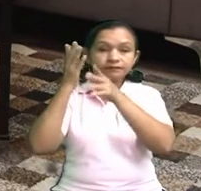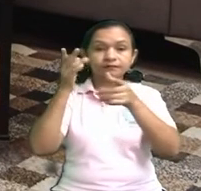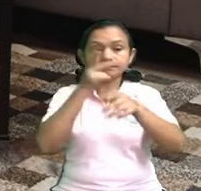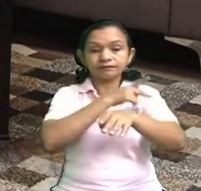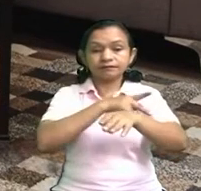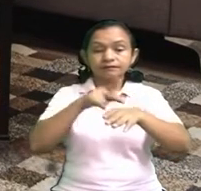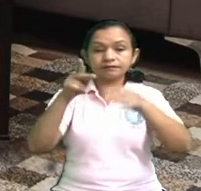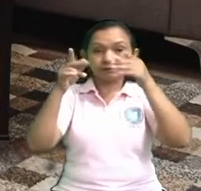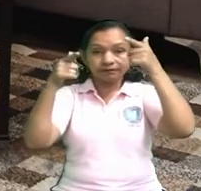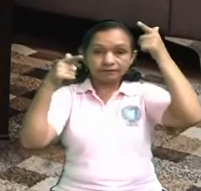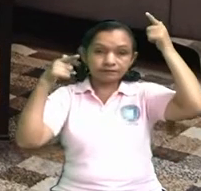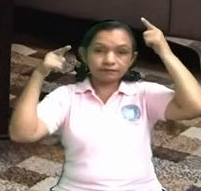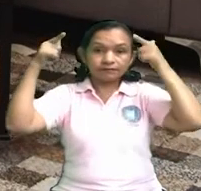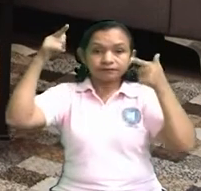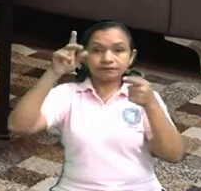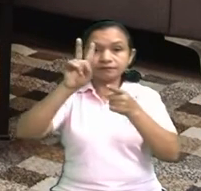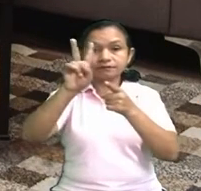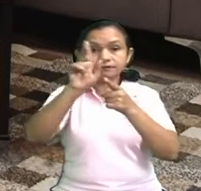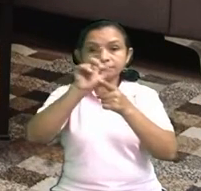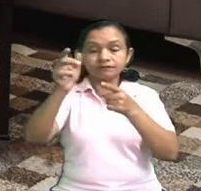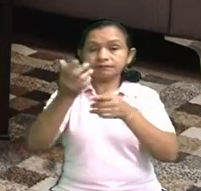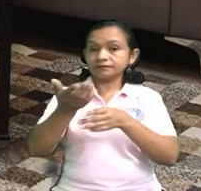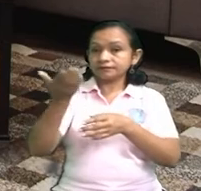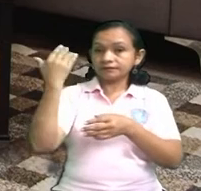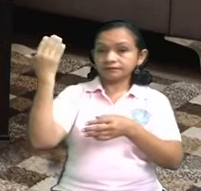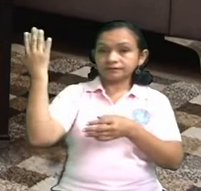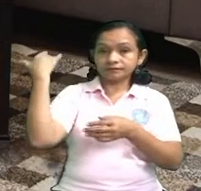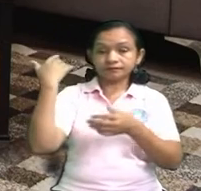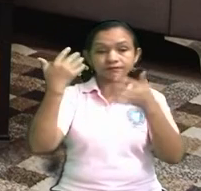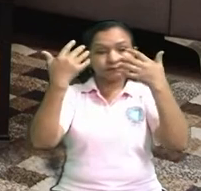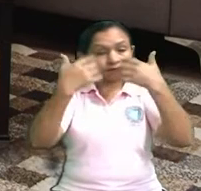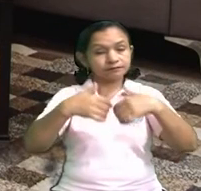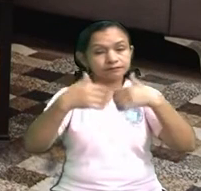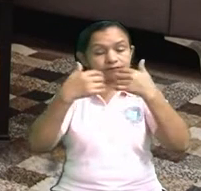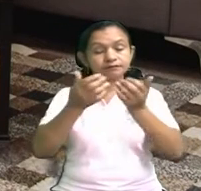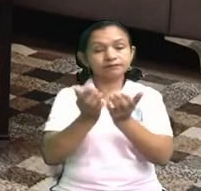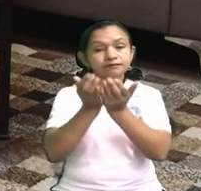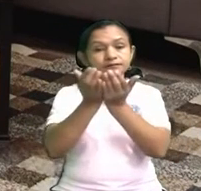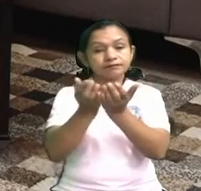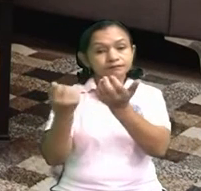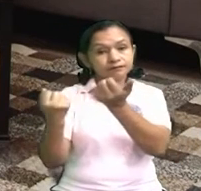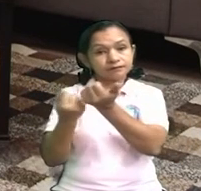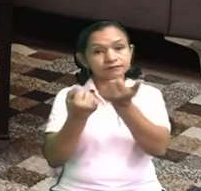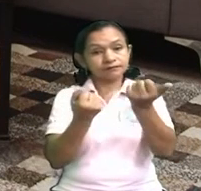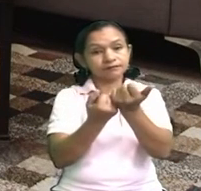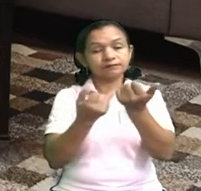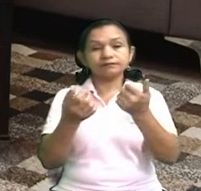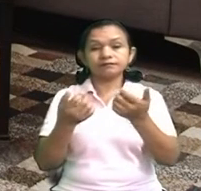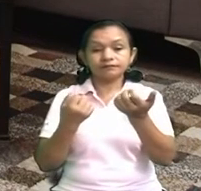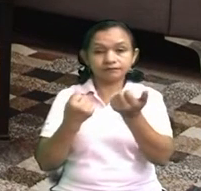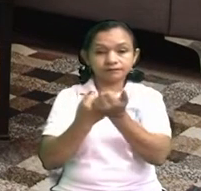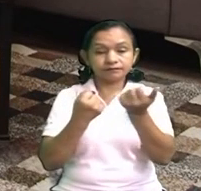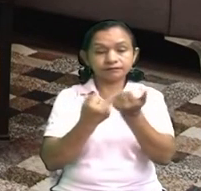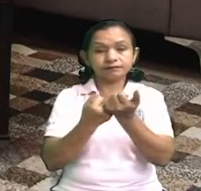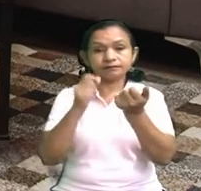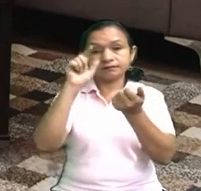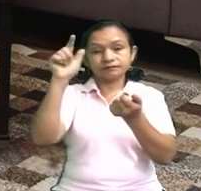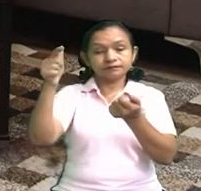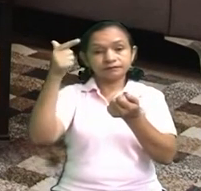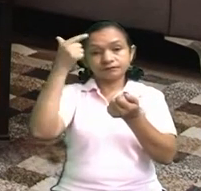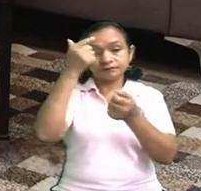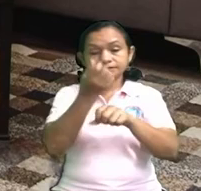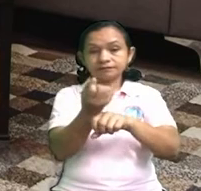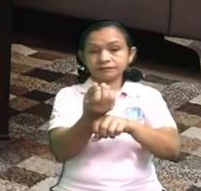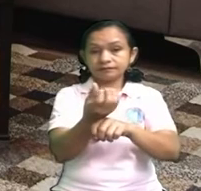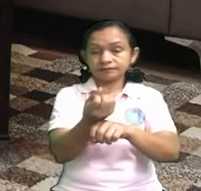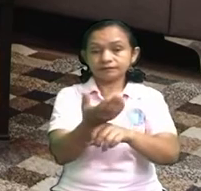lo inauguramos hace 2 meses con okay, el esfuerzo de la Empresa Nacional de Puertos, la colaboración de los gobiernos